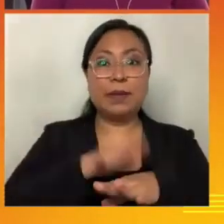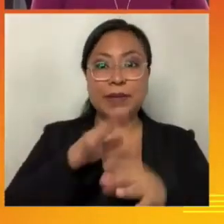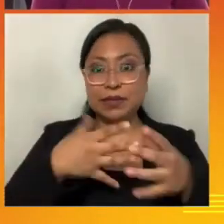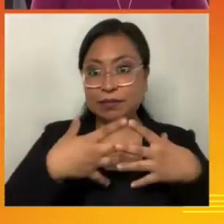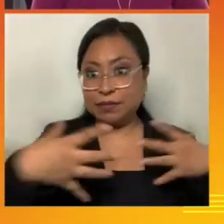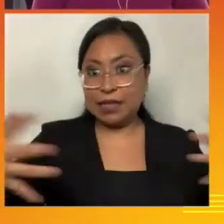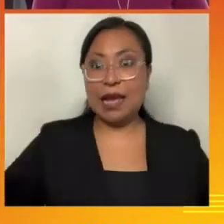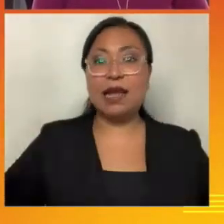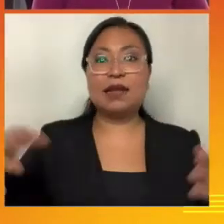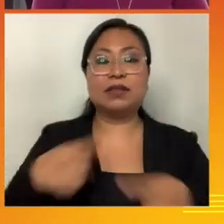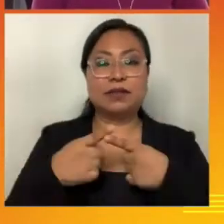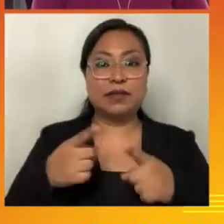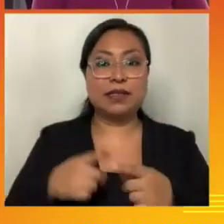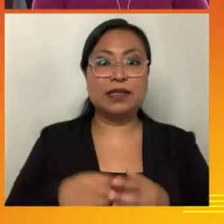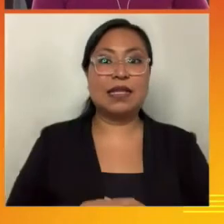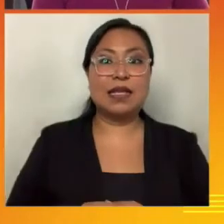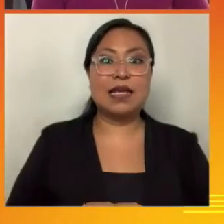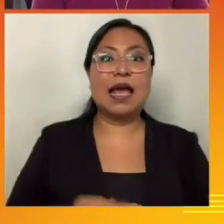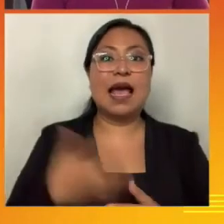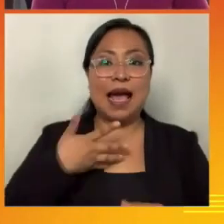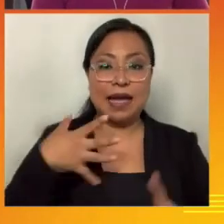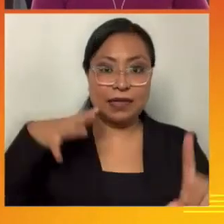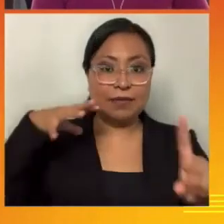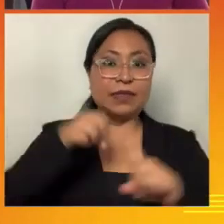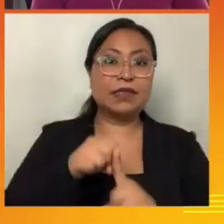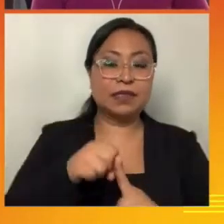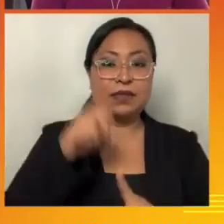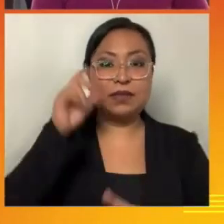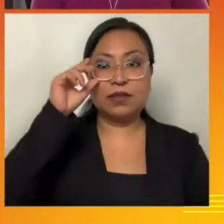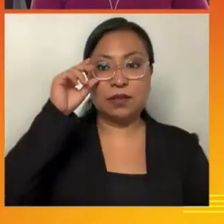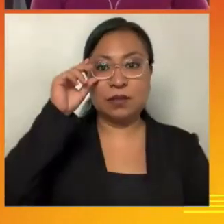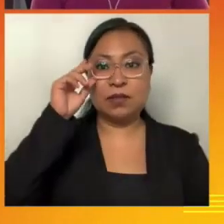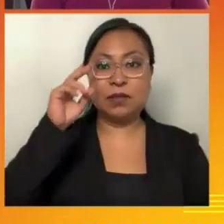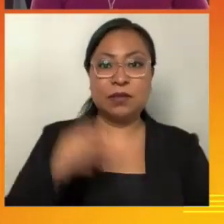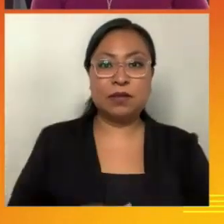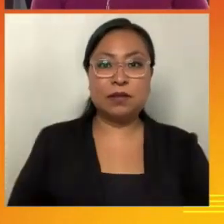más información sobre la misión, puede ser que haya